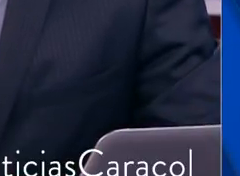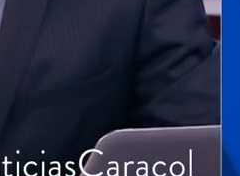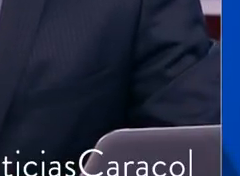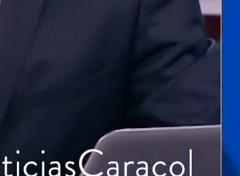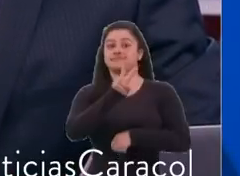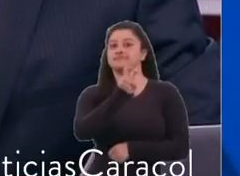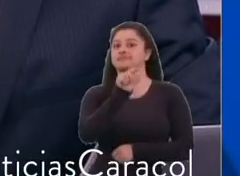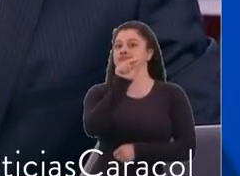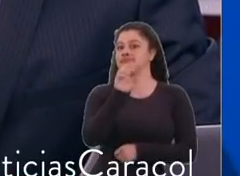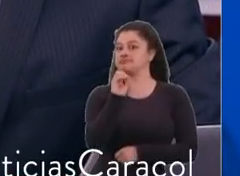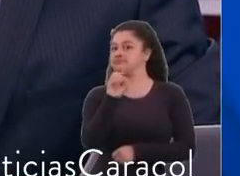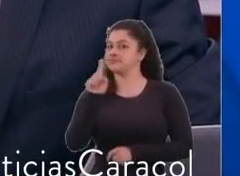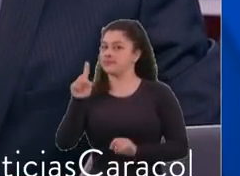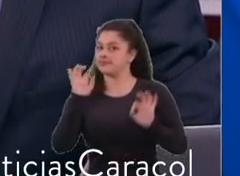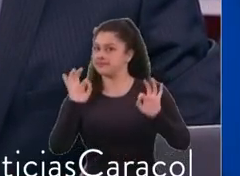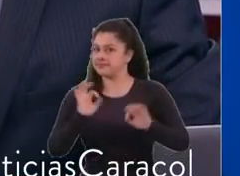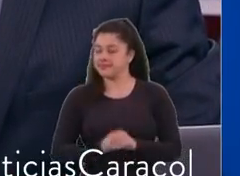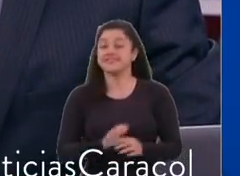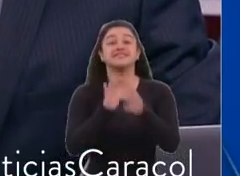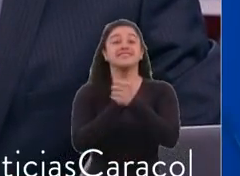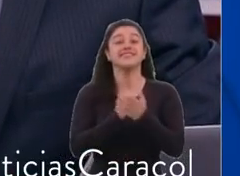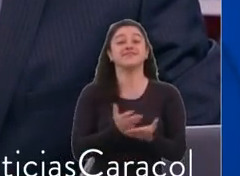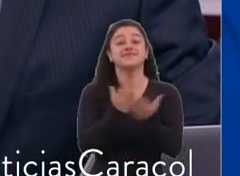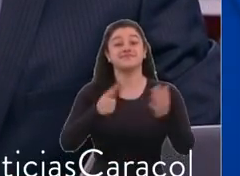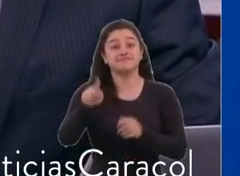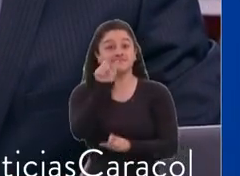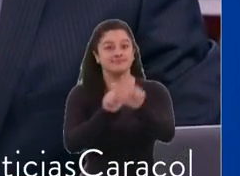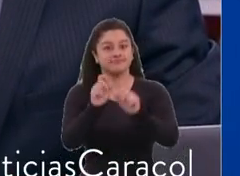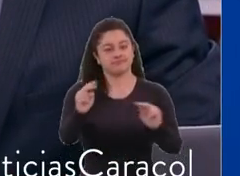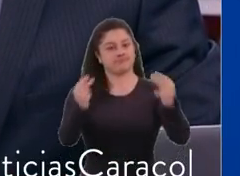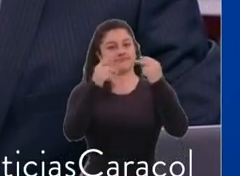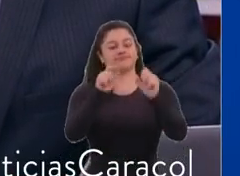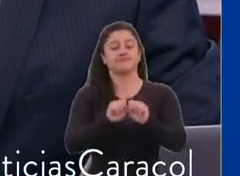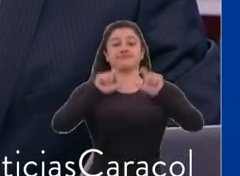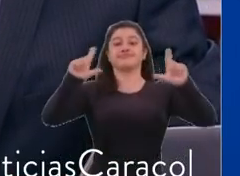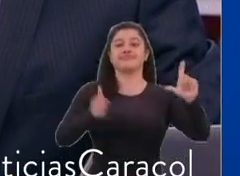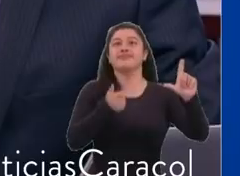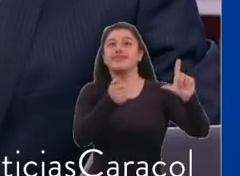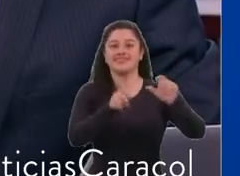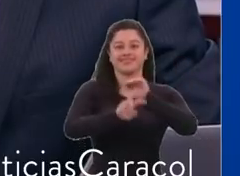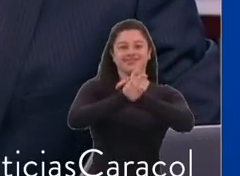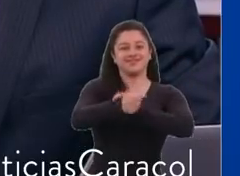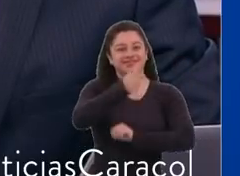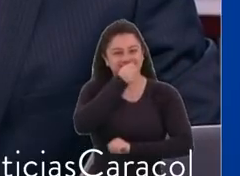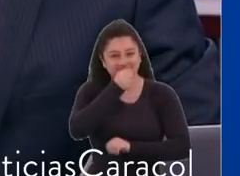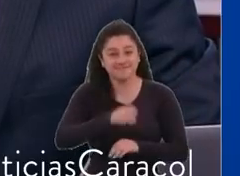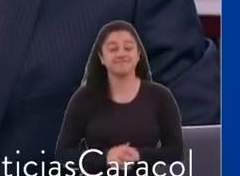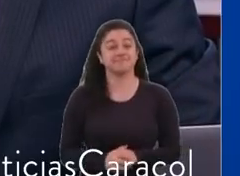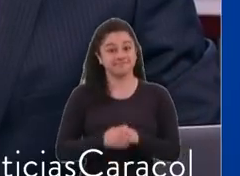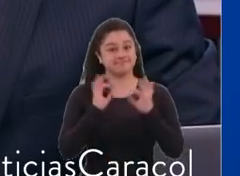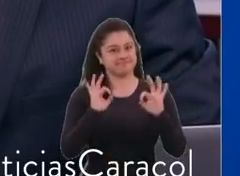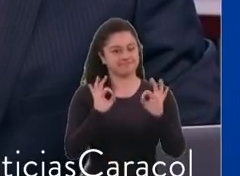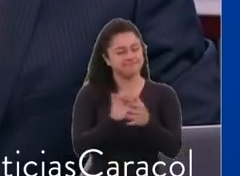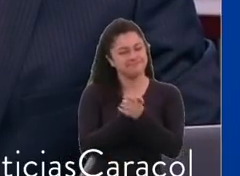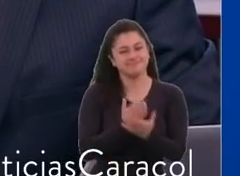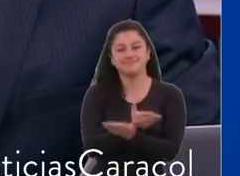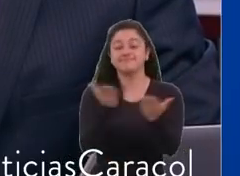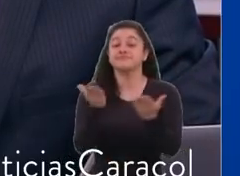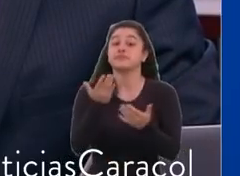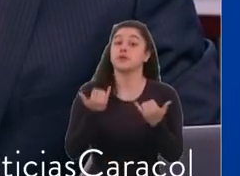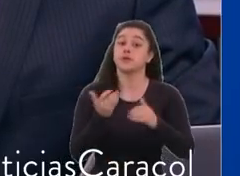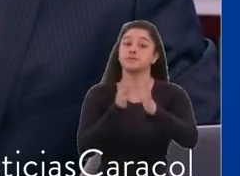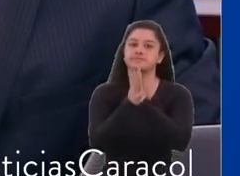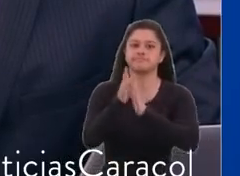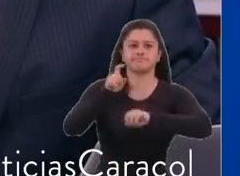7:06 de la mañana. Saludamos a todos esos televidentes que se unen a esta hora con las noticias Caracol del Día. Presten atención porque en el corregimiento de Capurganá, en Acandí,